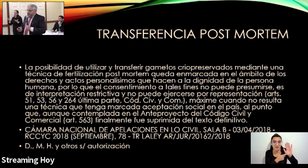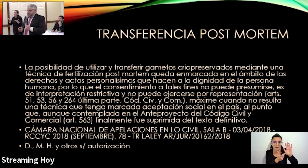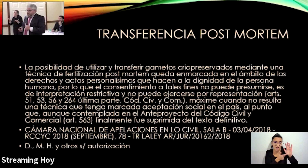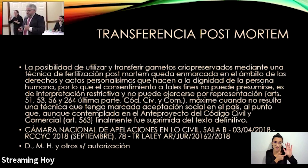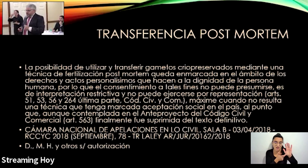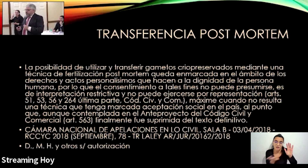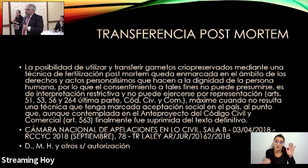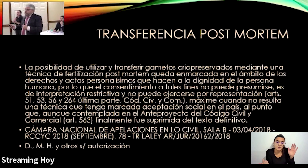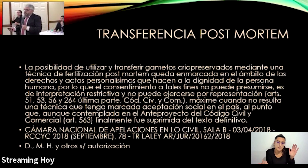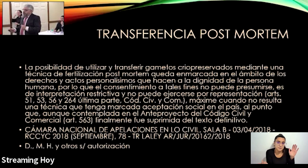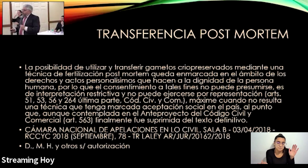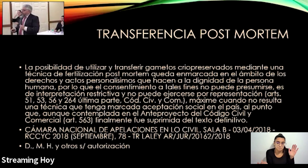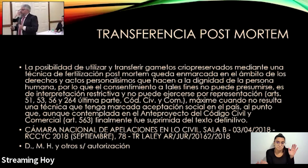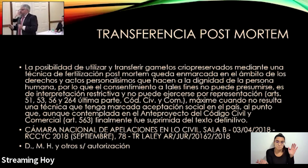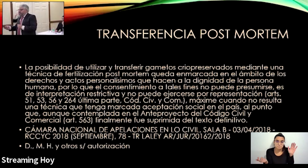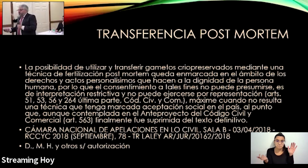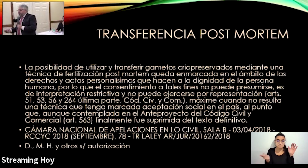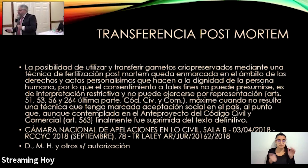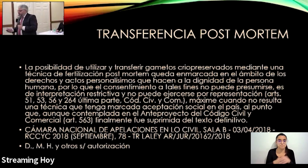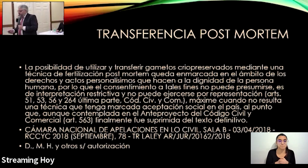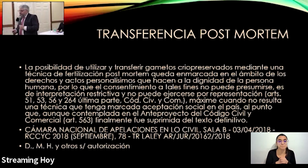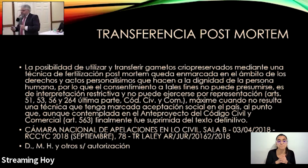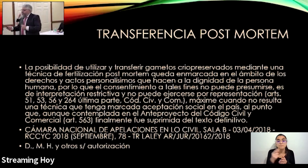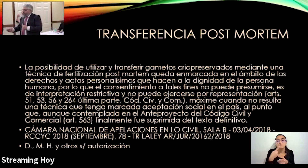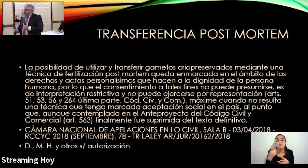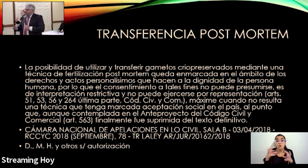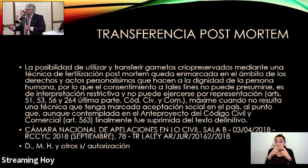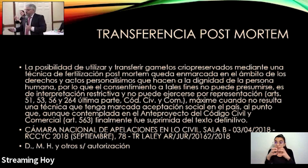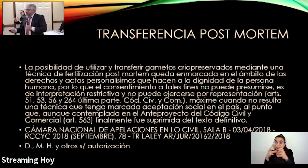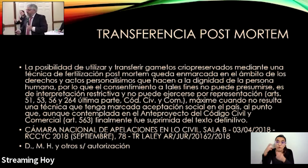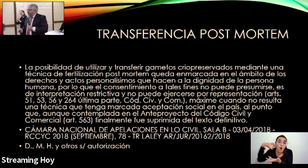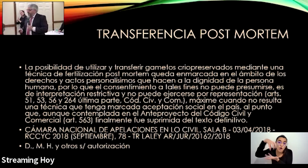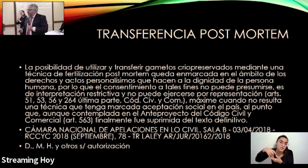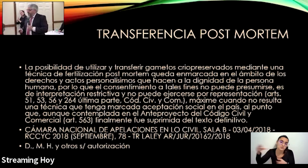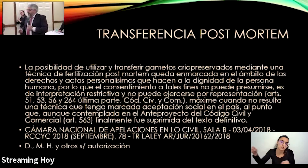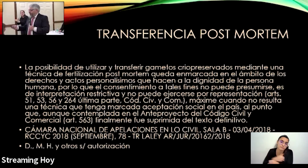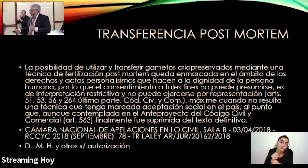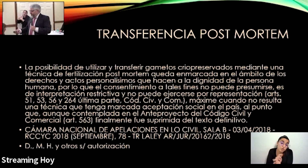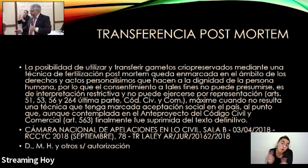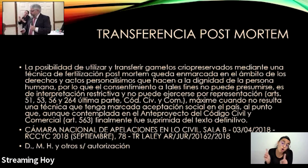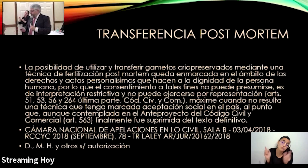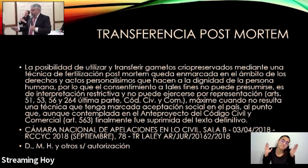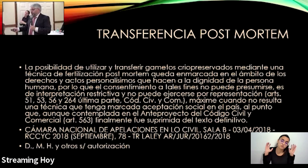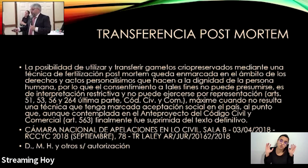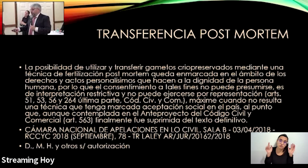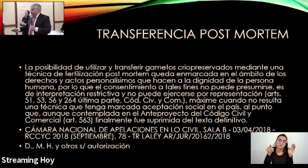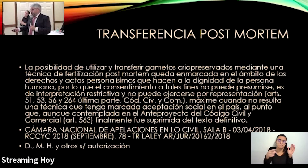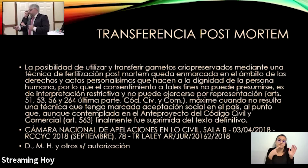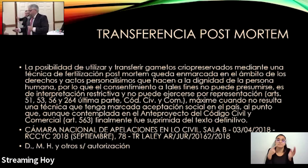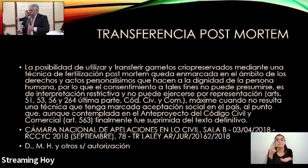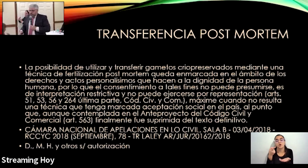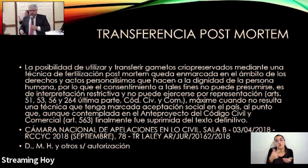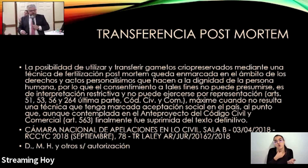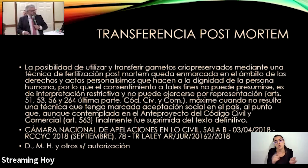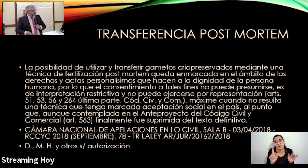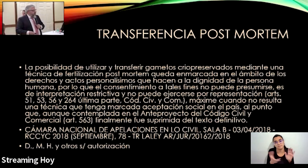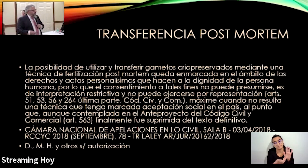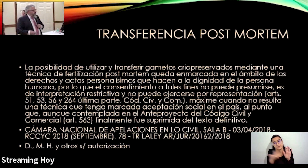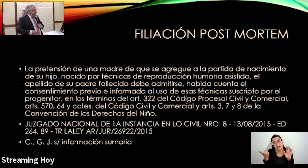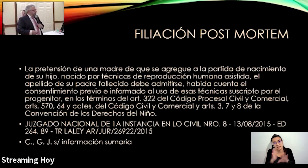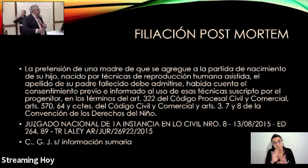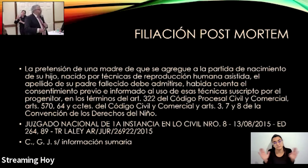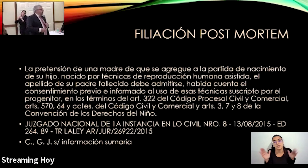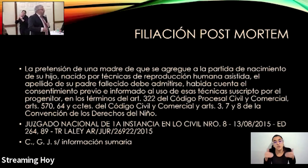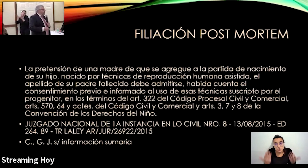bueno, se debatió en el Congreso, no salió, evidentemente el legislador no lo quiere. Por lo tanto, no